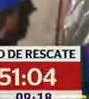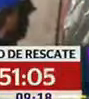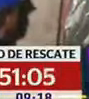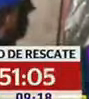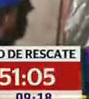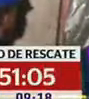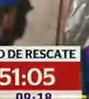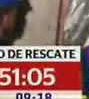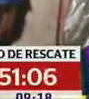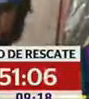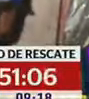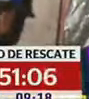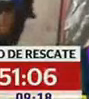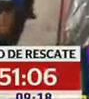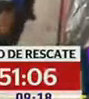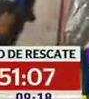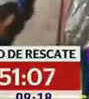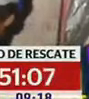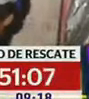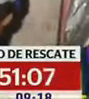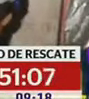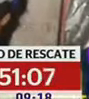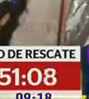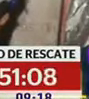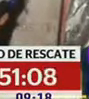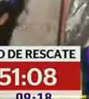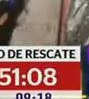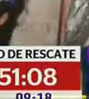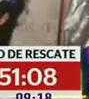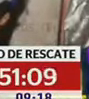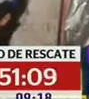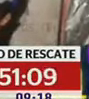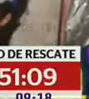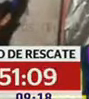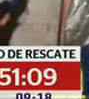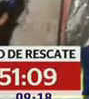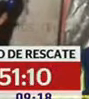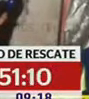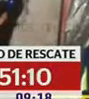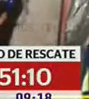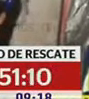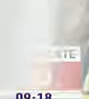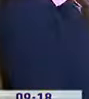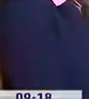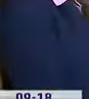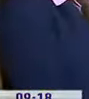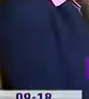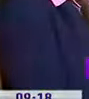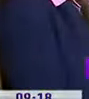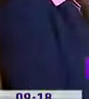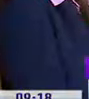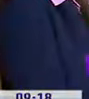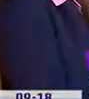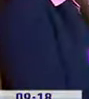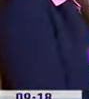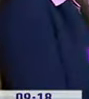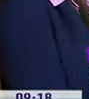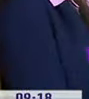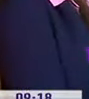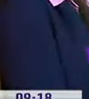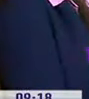al terremoto que tuvo todo el país azteca. Además, desde Quito, 15 bomberos y dos canes